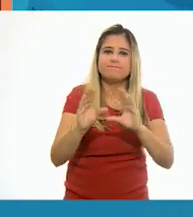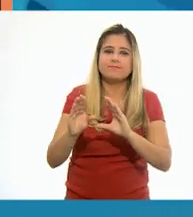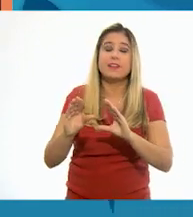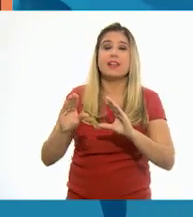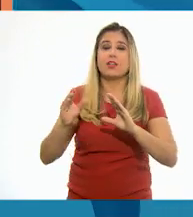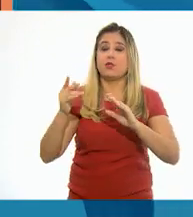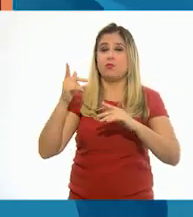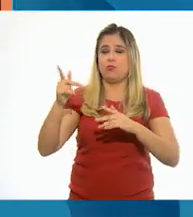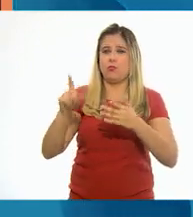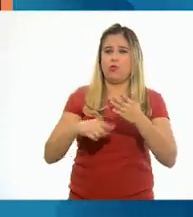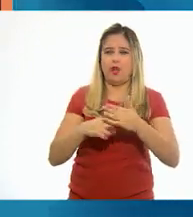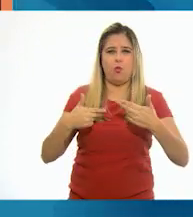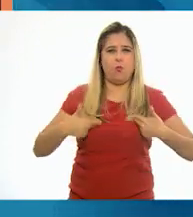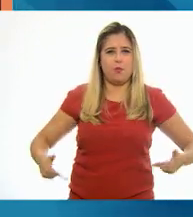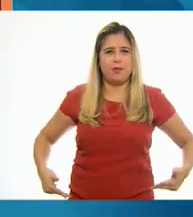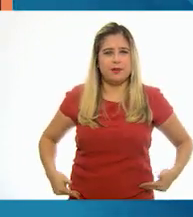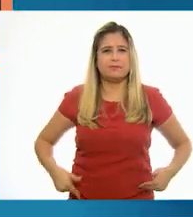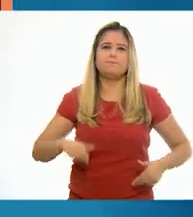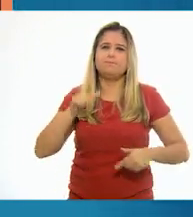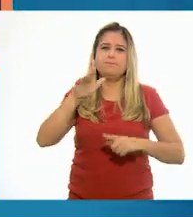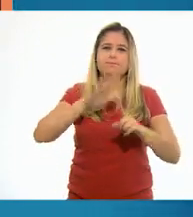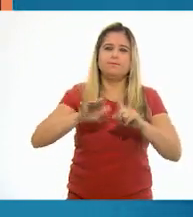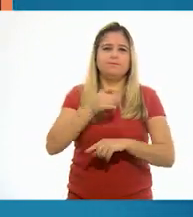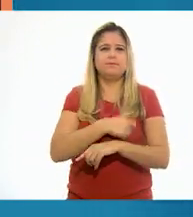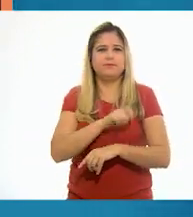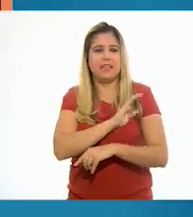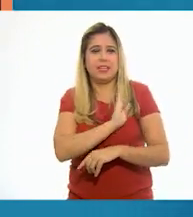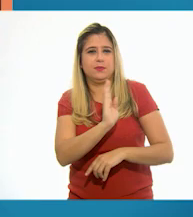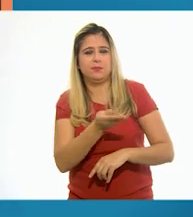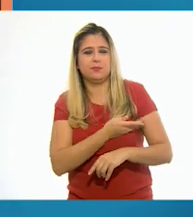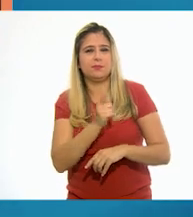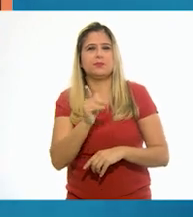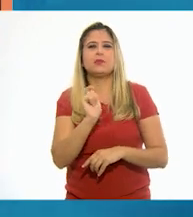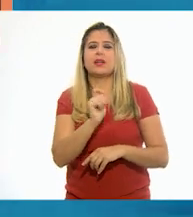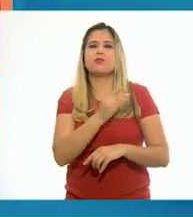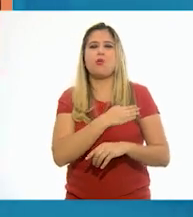humanistas españoles los consideraban filosofía vulgar.